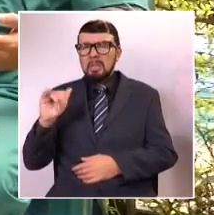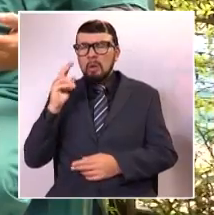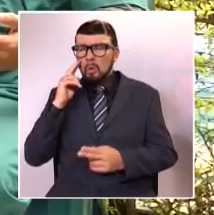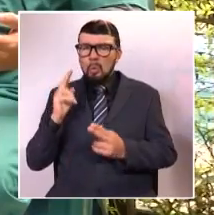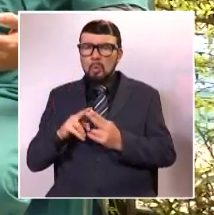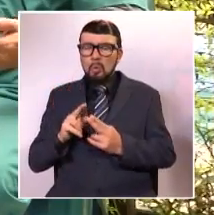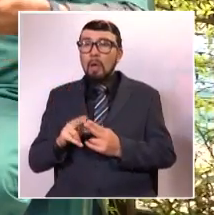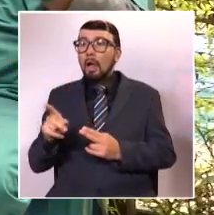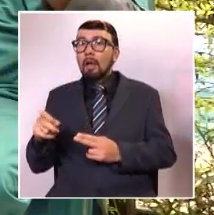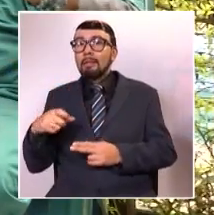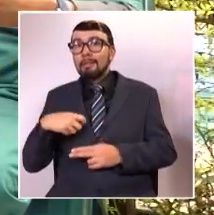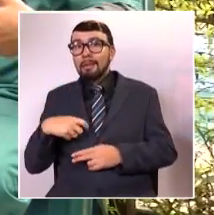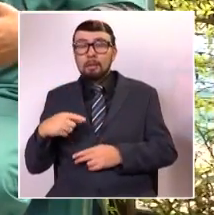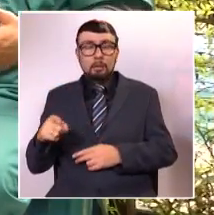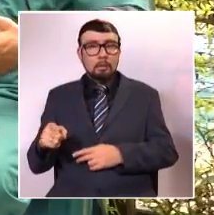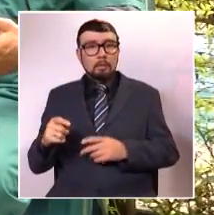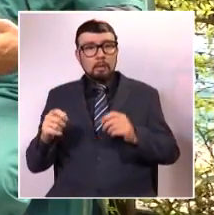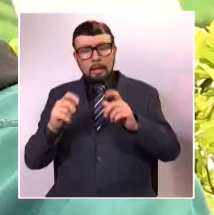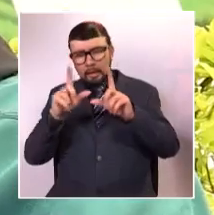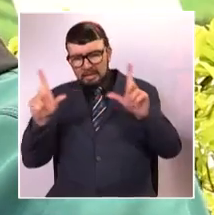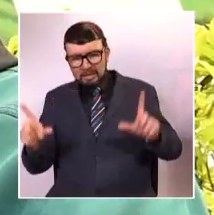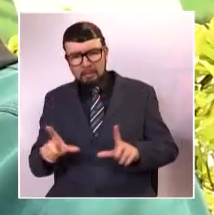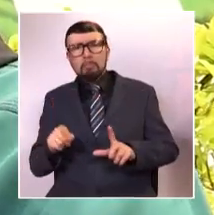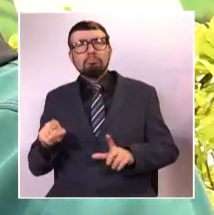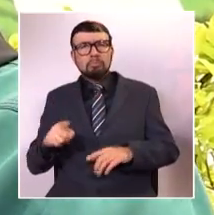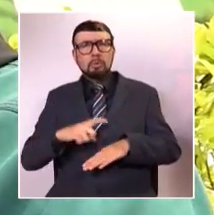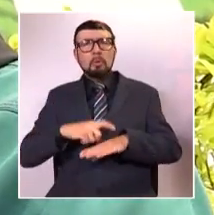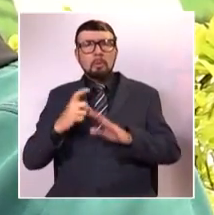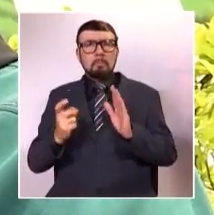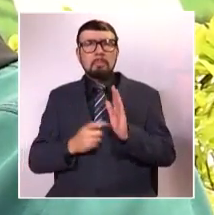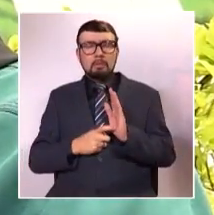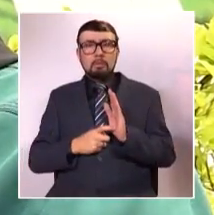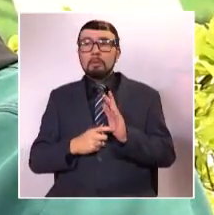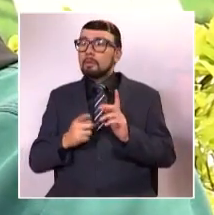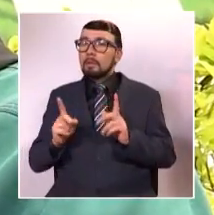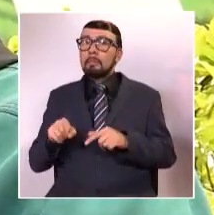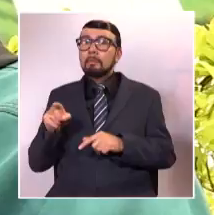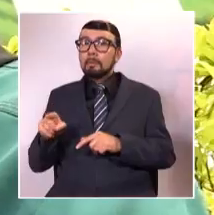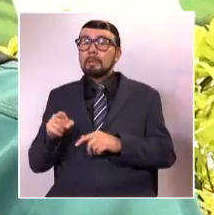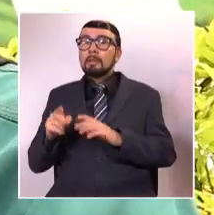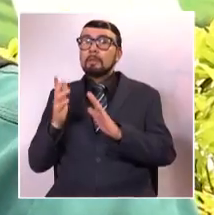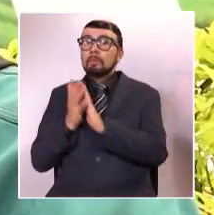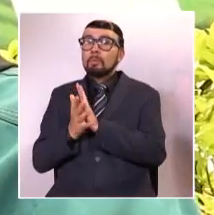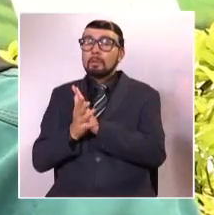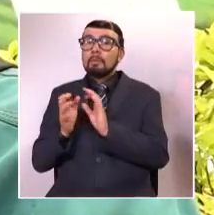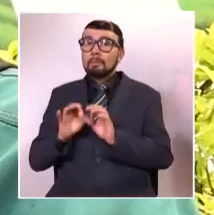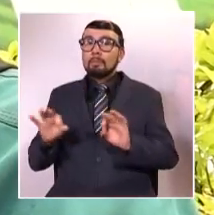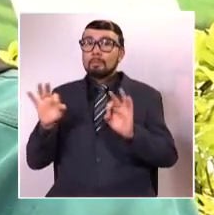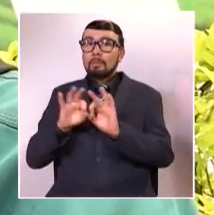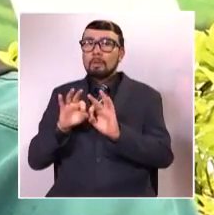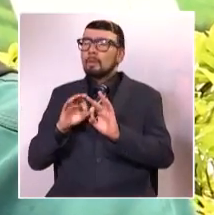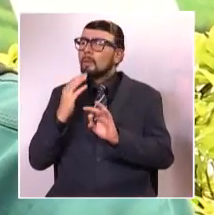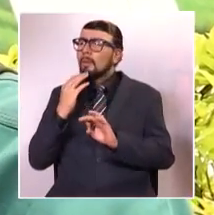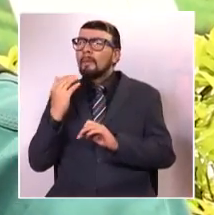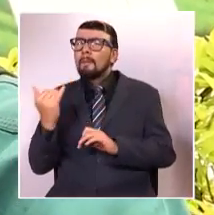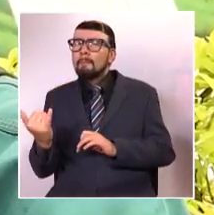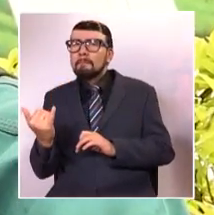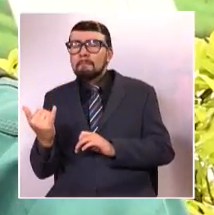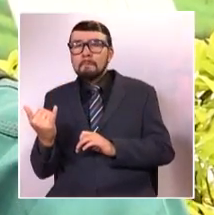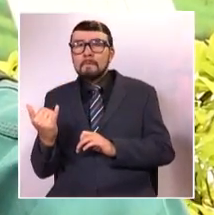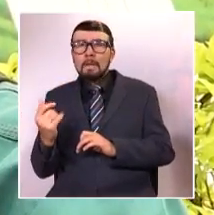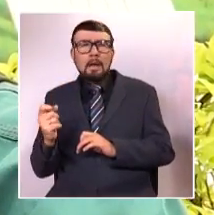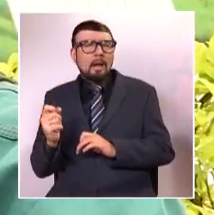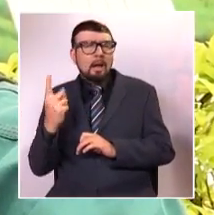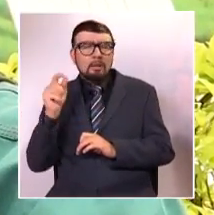que hay un examen que es muy completo, ¿sí? Cabe decir también que hay una parte que la ecografía de pronto